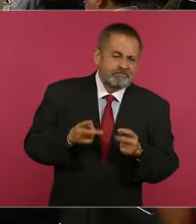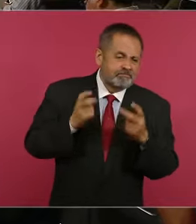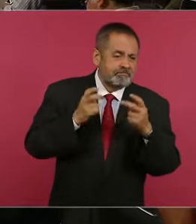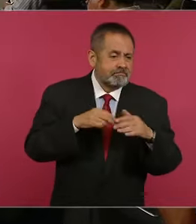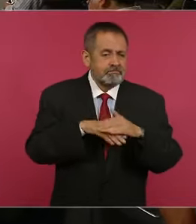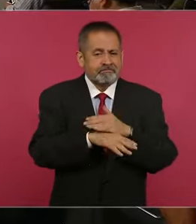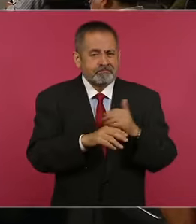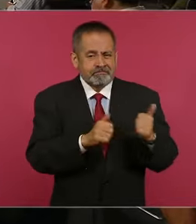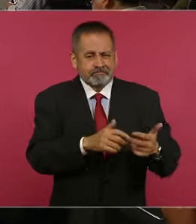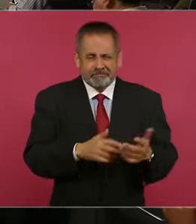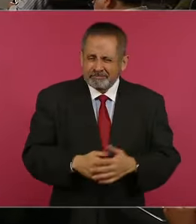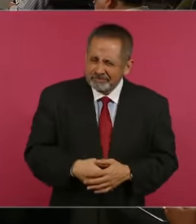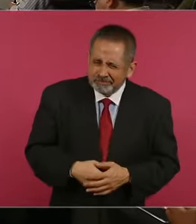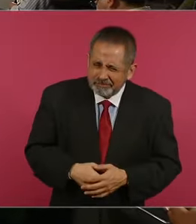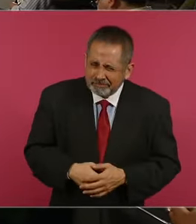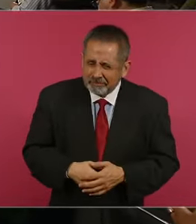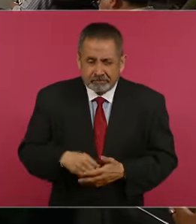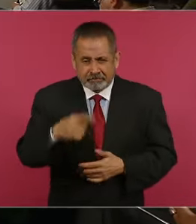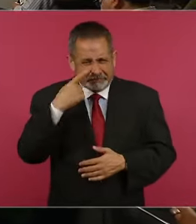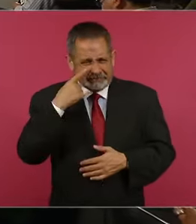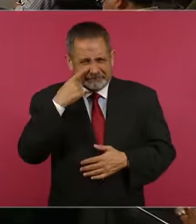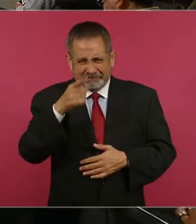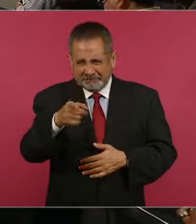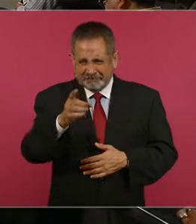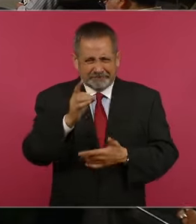No sé si se dieron cuenta ayer, antier,